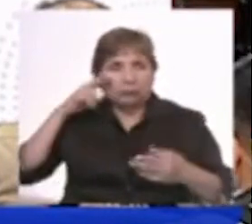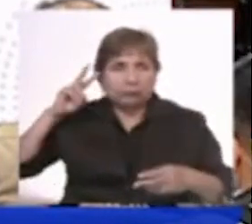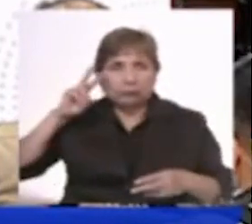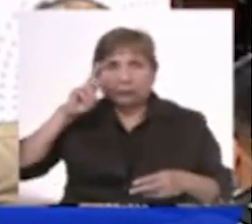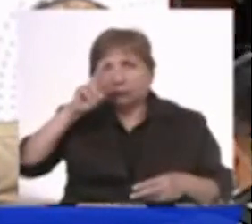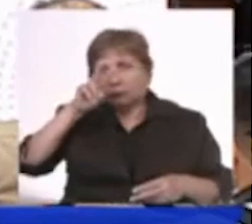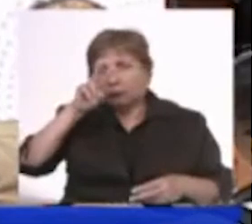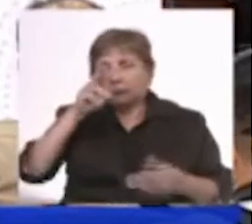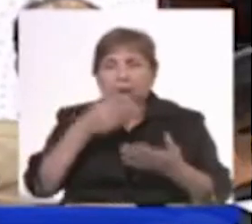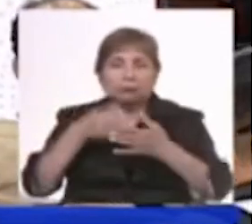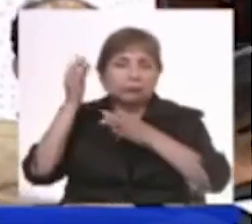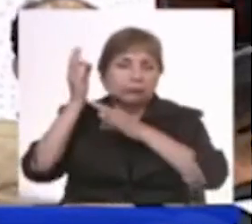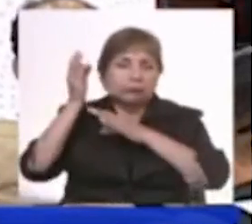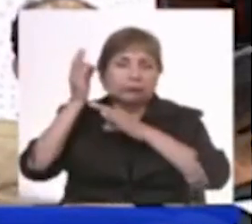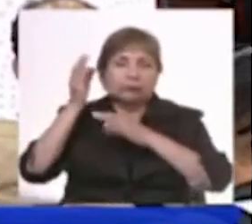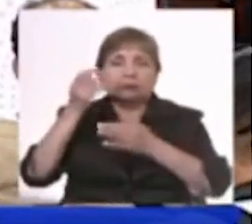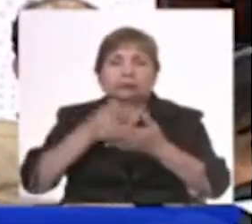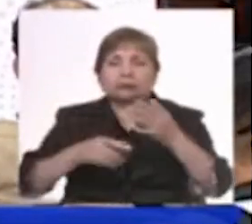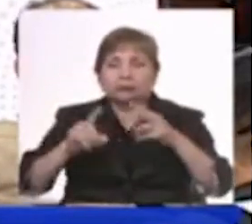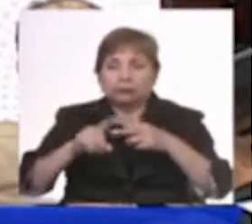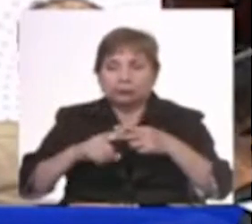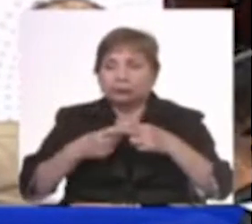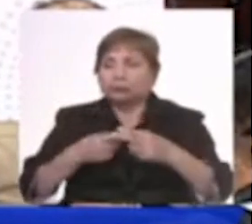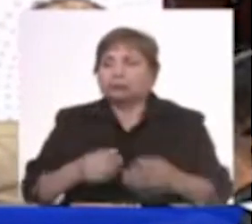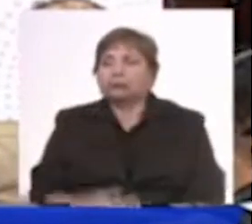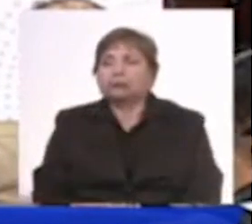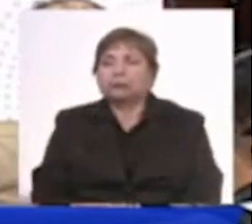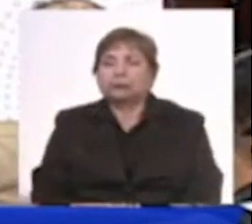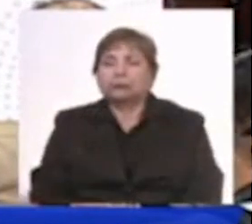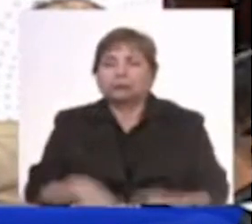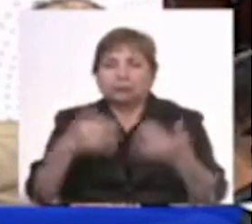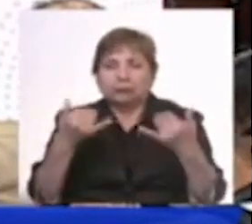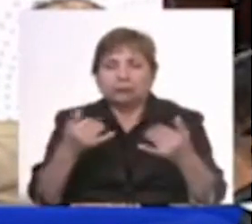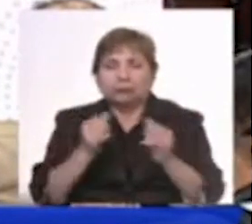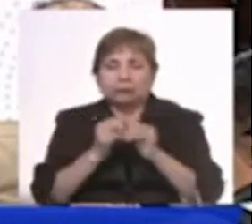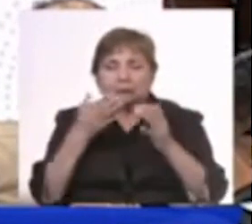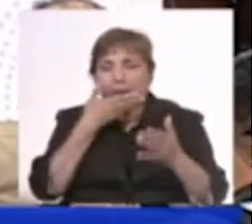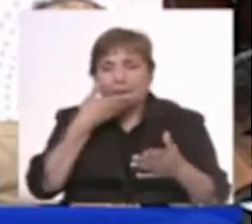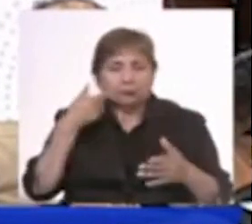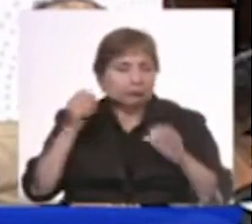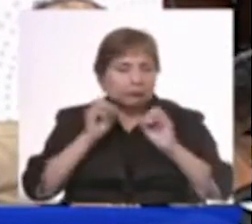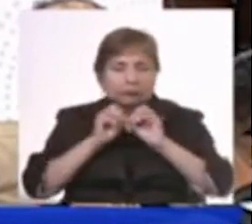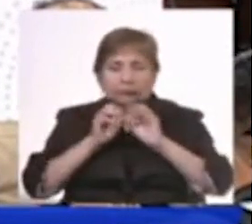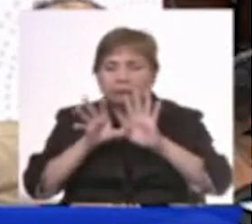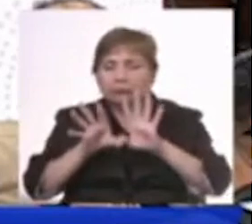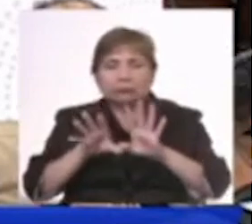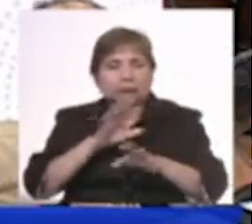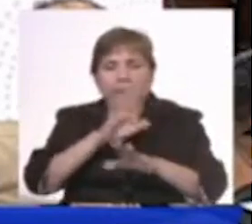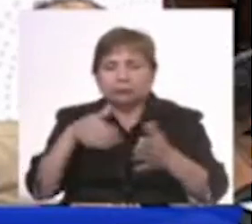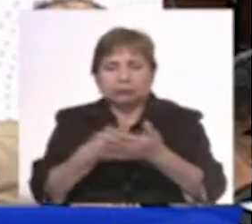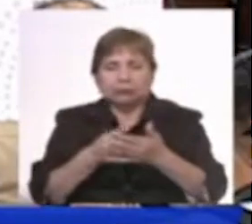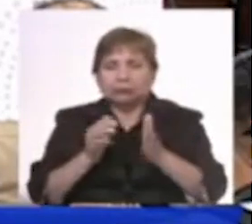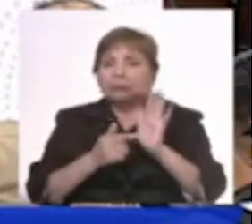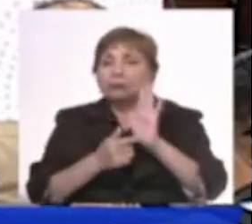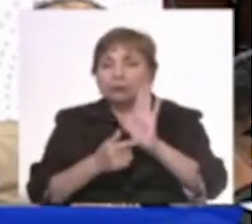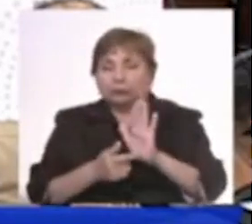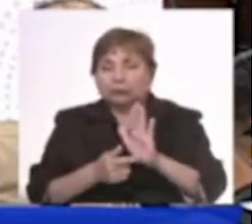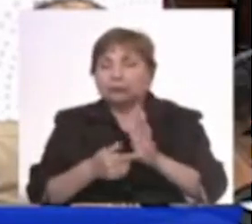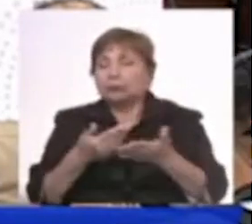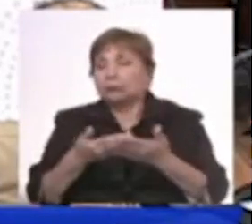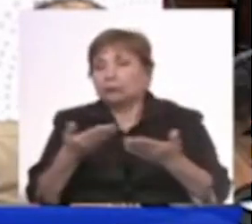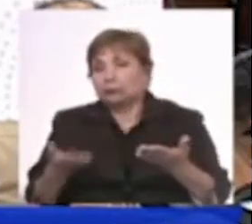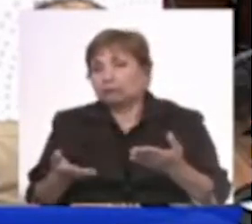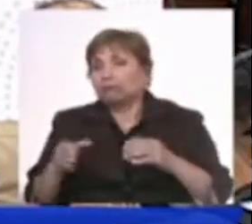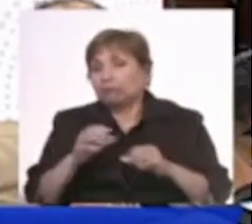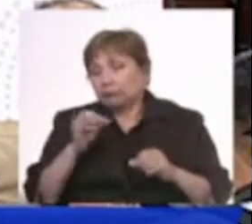visualización de lo que vienen exponiendo en el hemiciclo principal. Hoy día hay una mejor claridad en todas las presentaciones. Y por